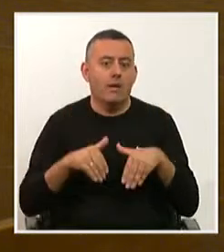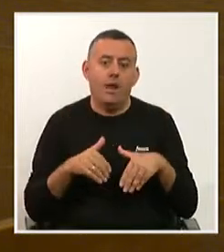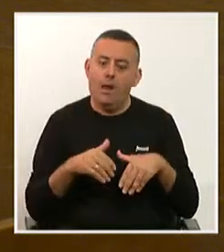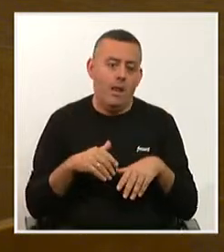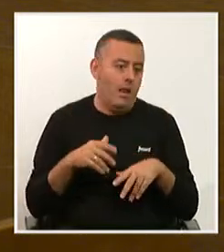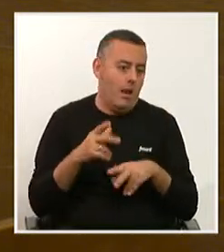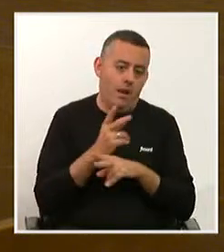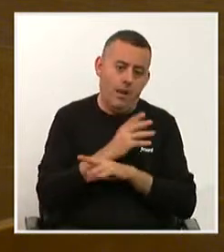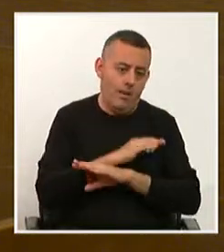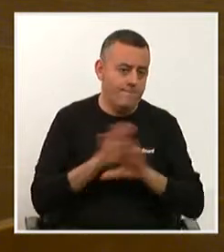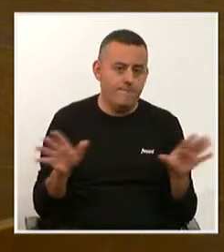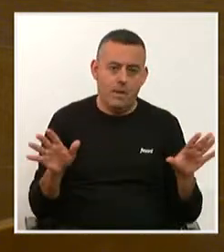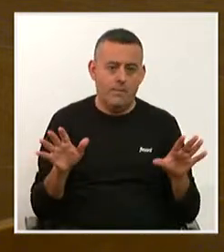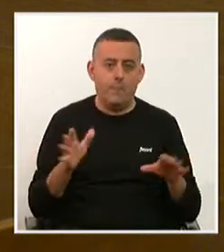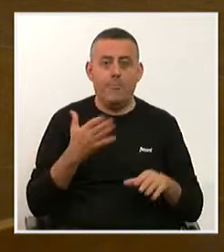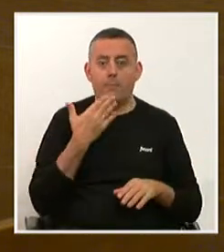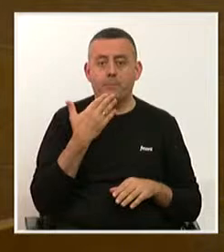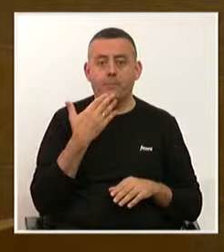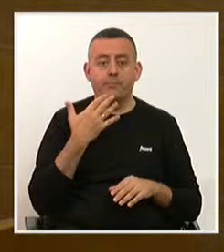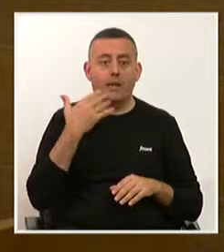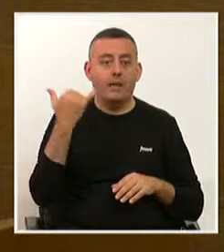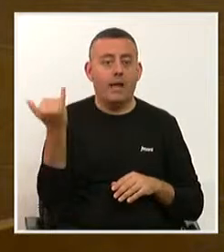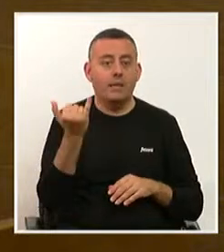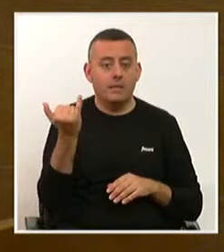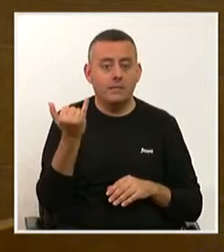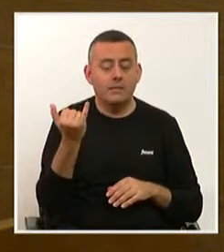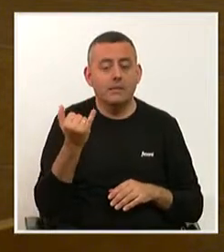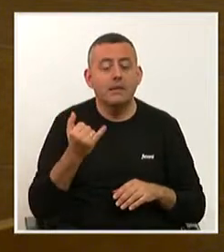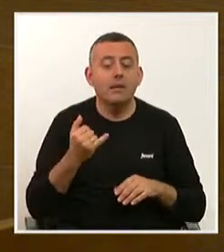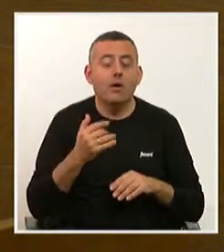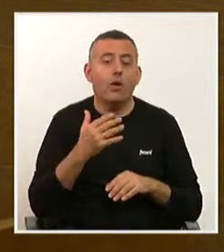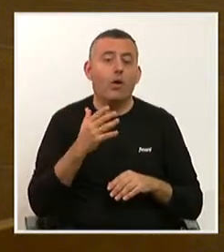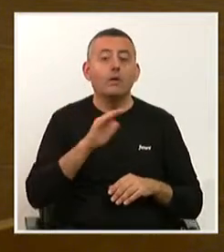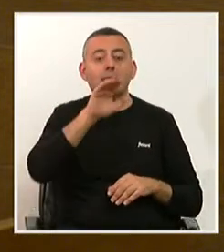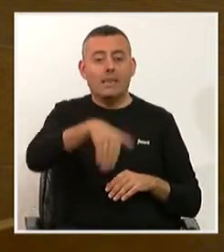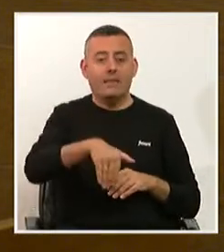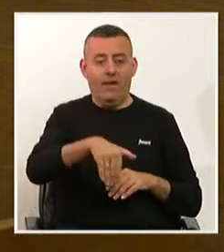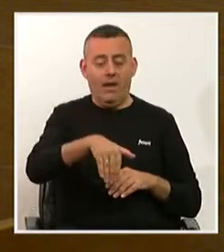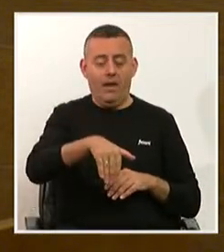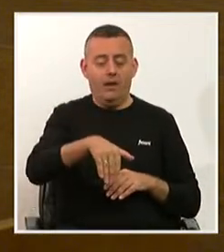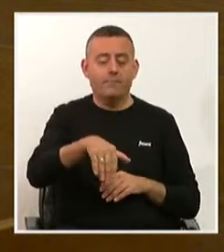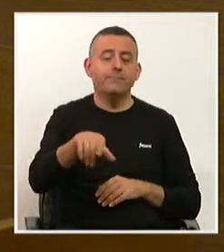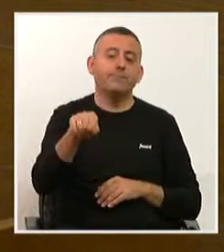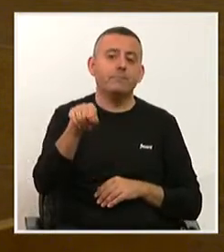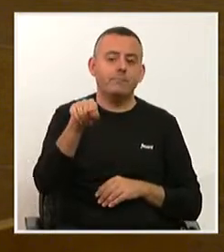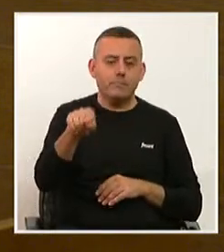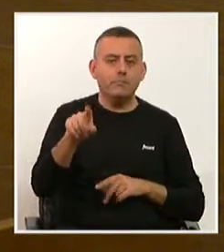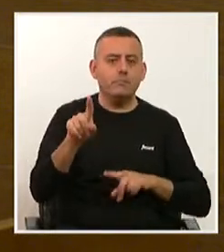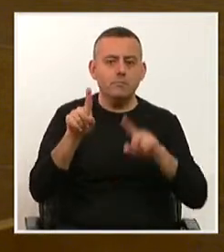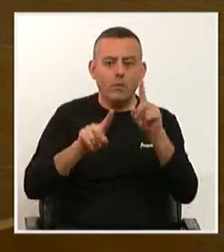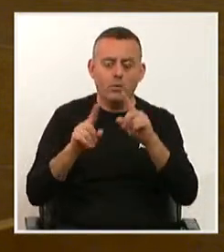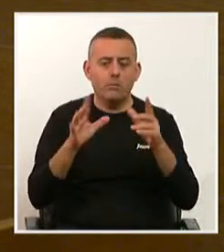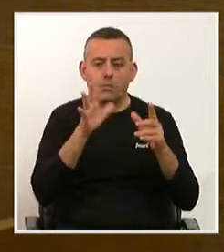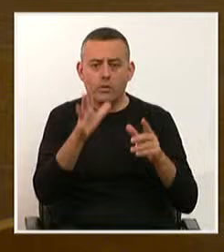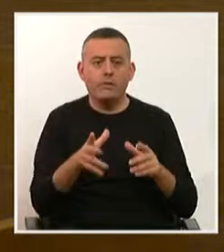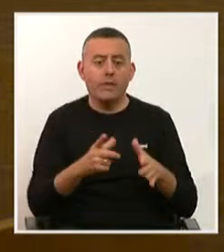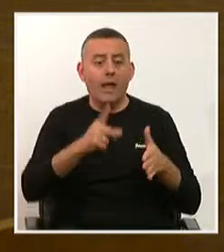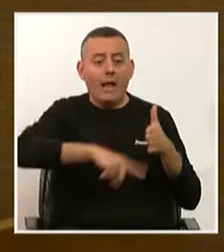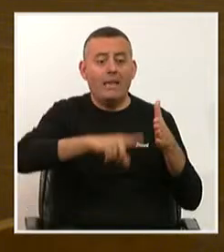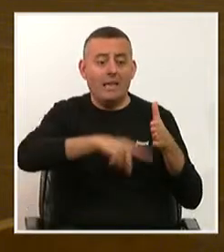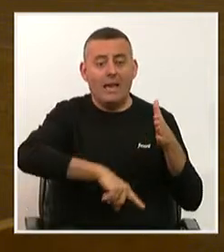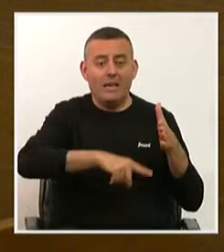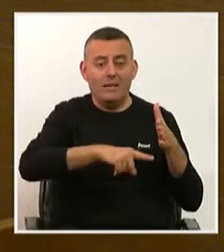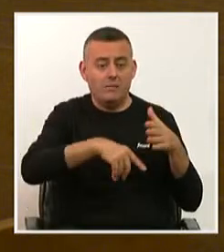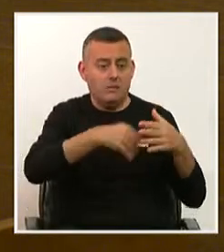a que esor eler vacal que eler Residencial en definitiv que el go deaz un